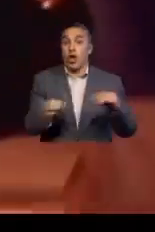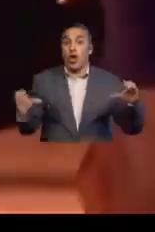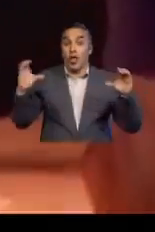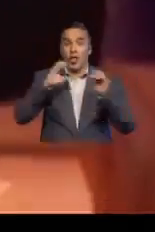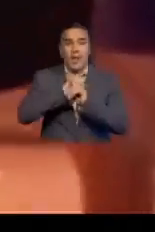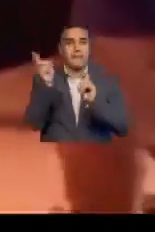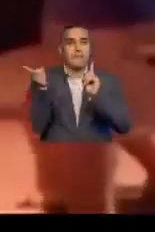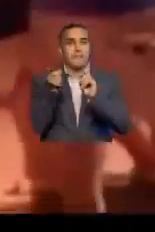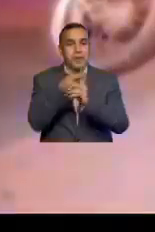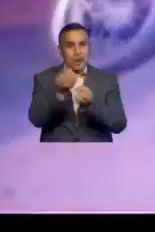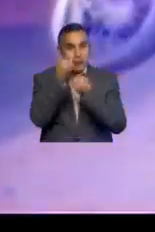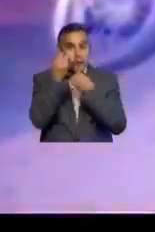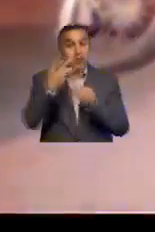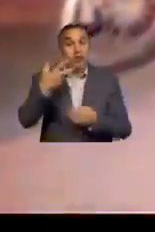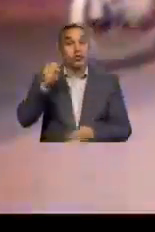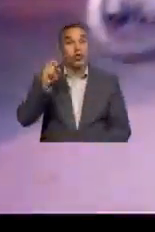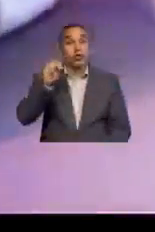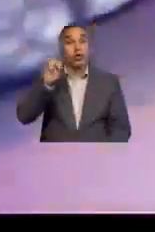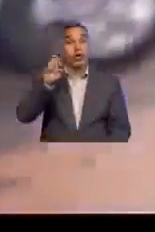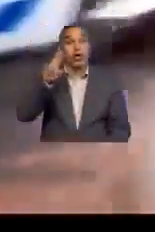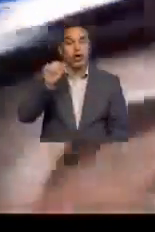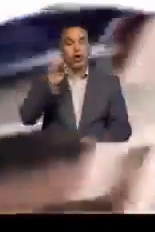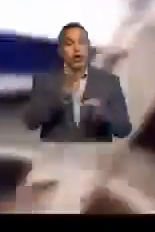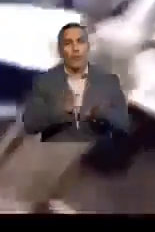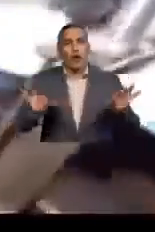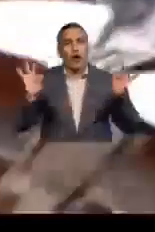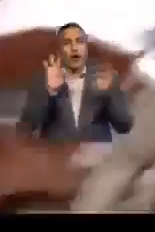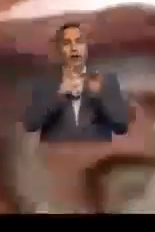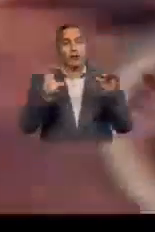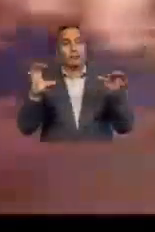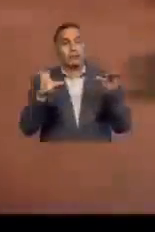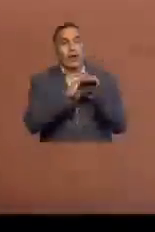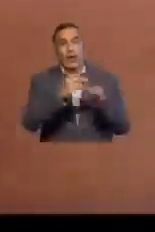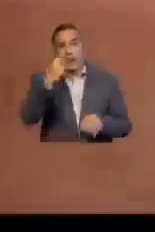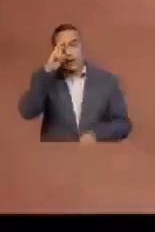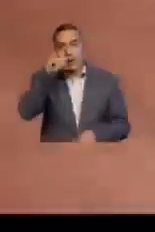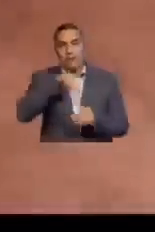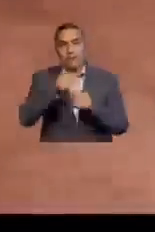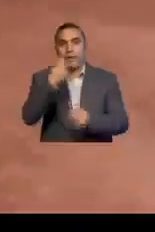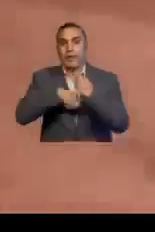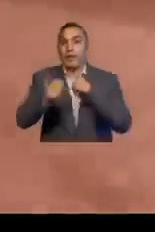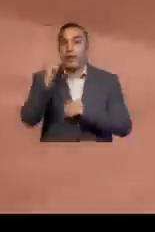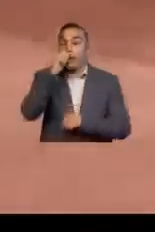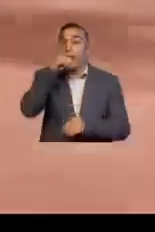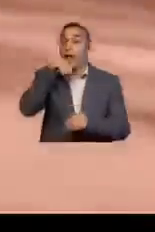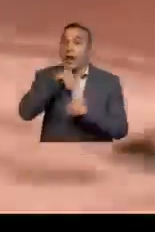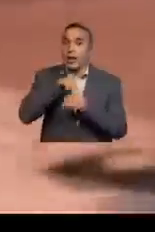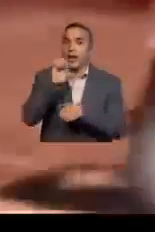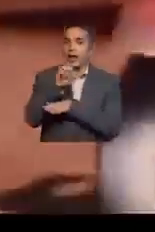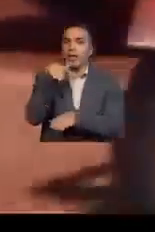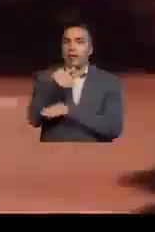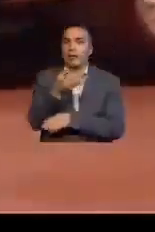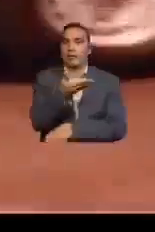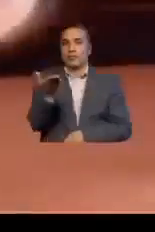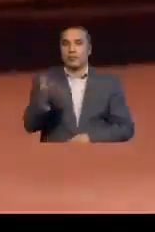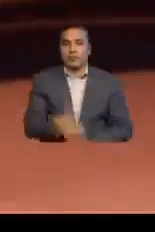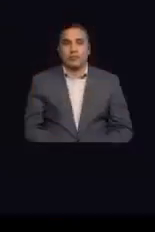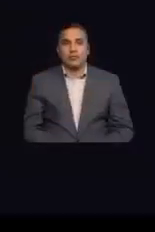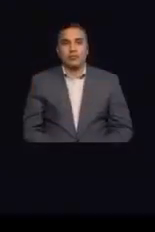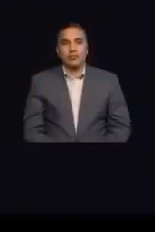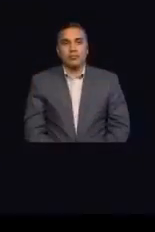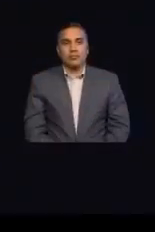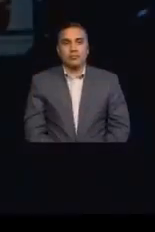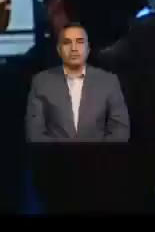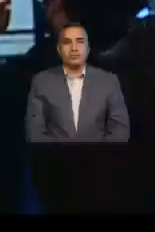la primera entrega de Los Choneros, la pieza clave del cártel de Sinaloa en Ecuador. Juan Pablo Ruiz, TC Televisión.